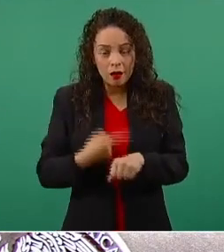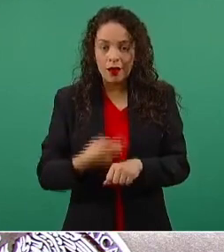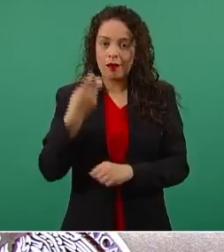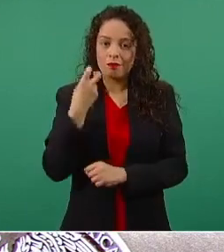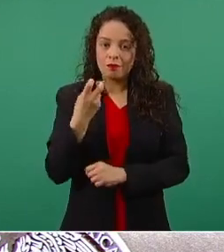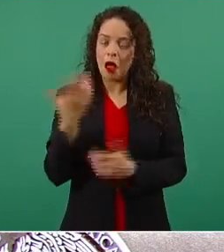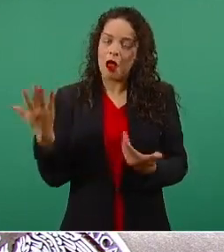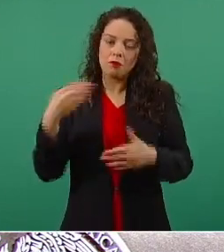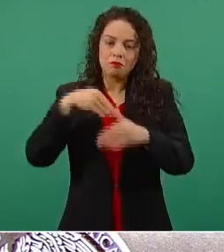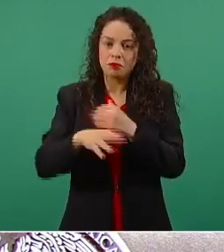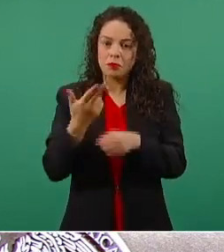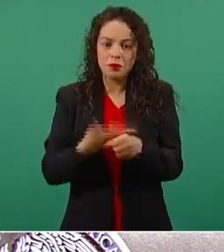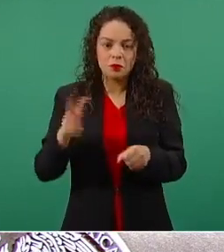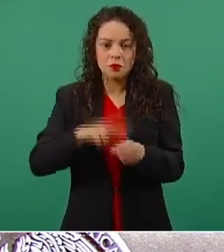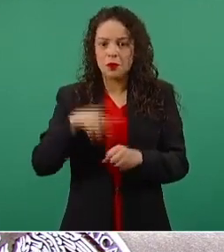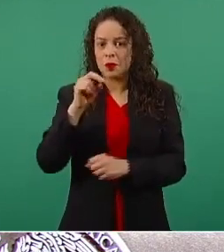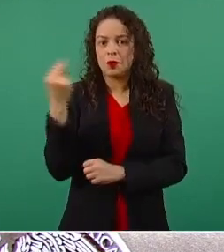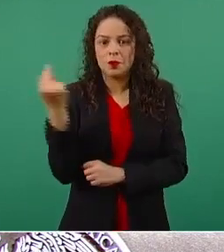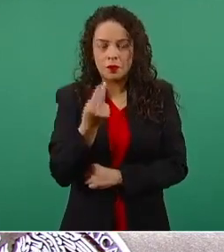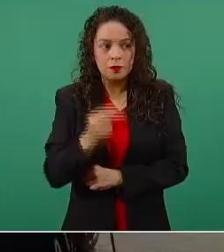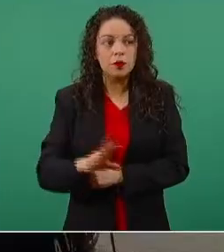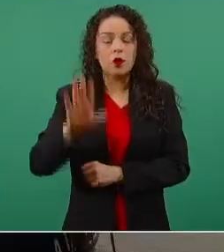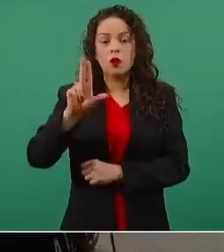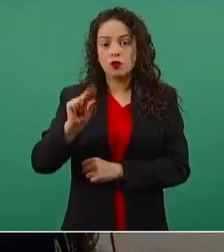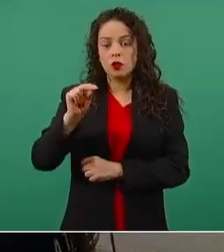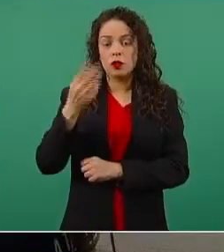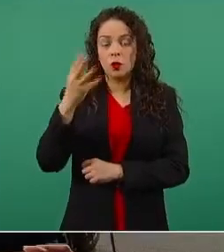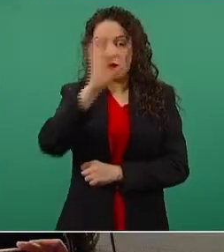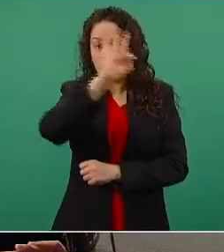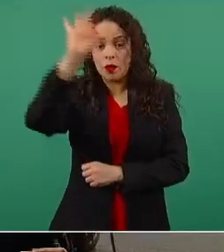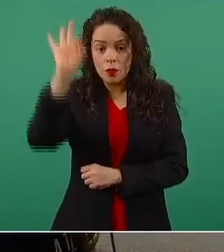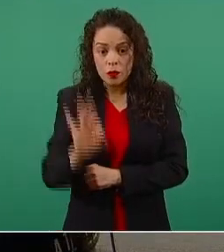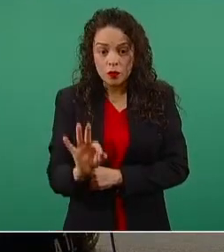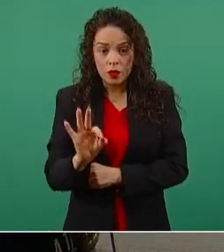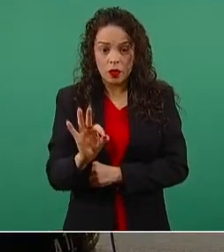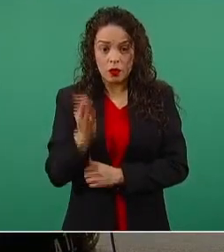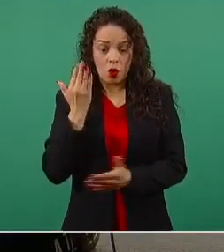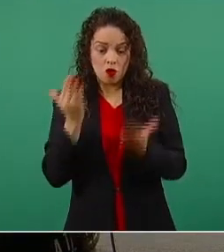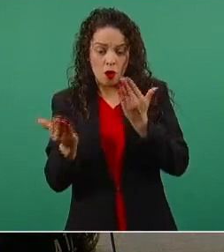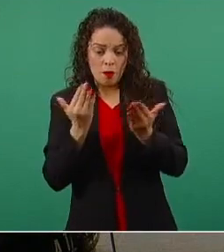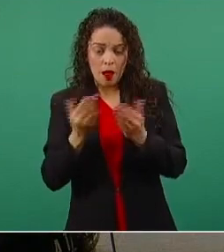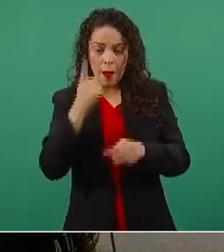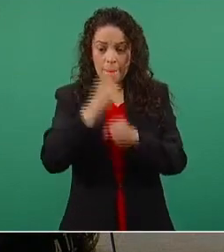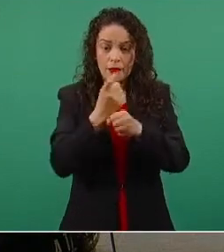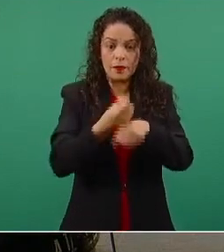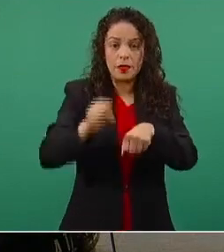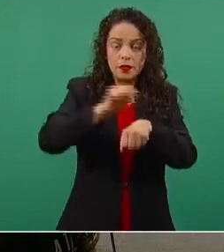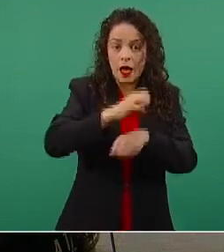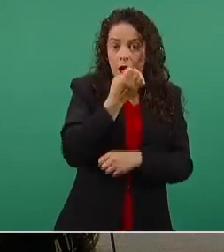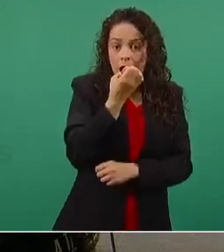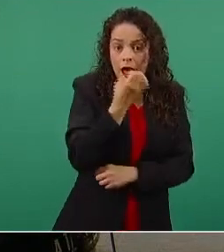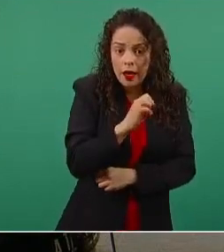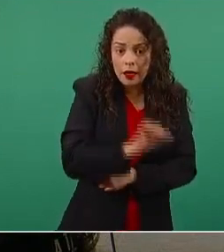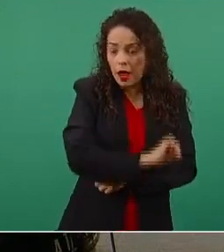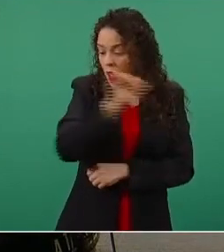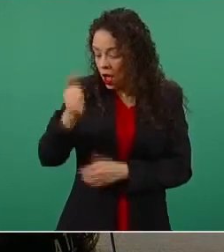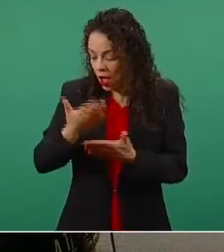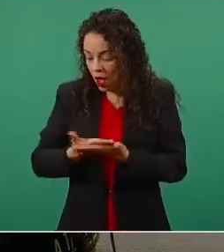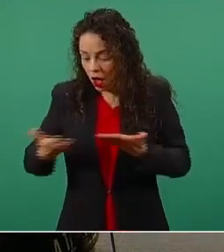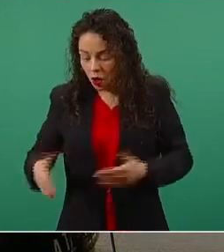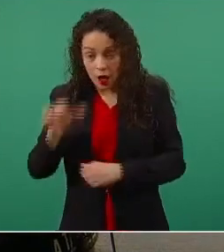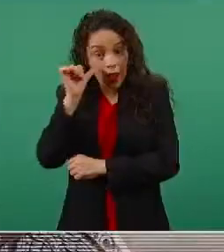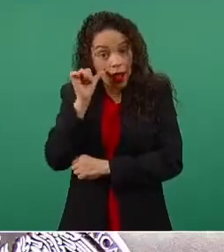camas hospitalarias. 84% si comparamos la primera semana de enero con esta semana, con el día de